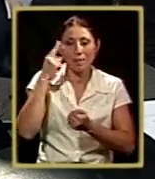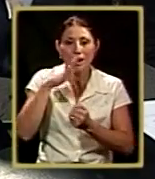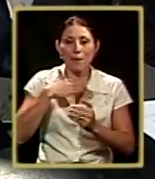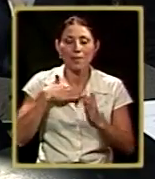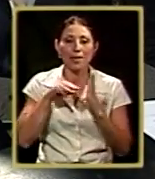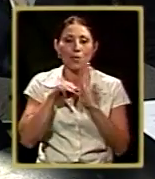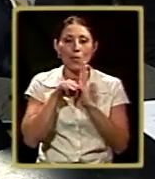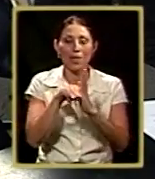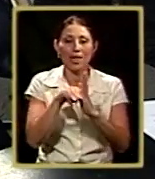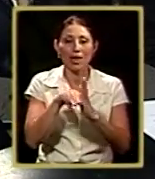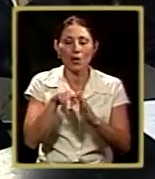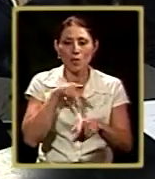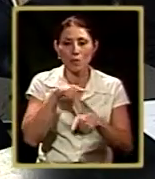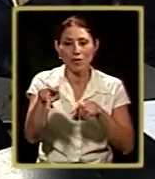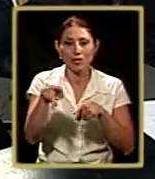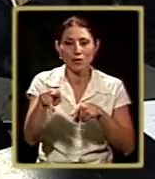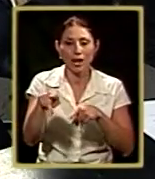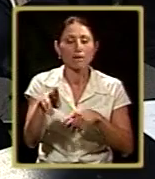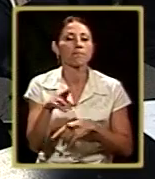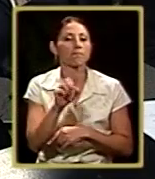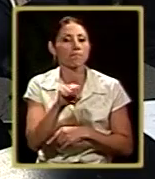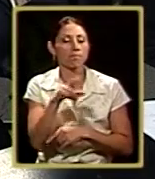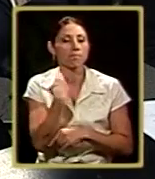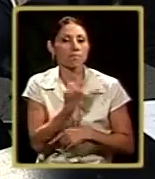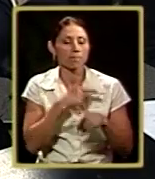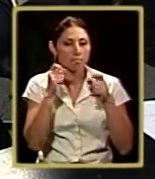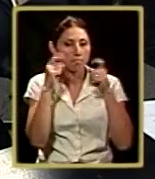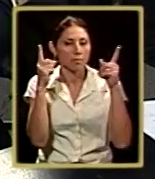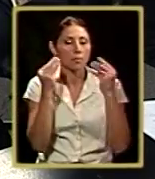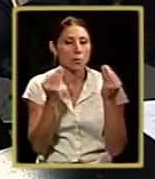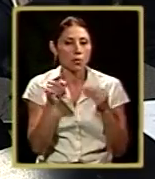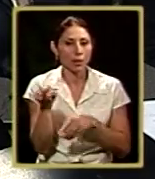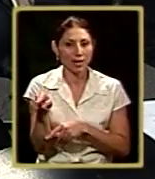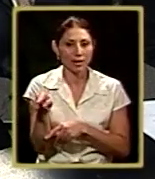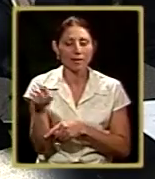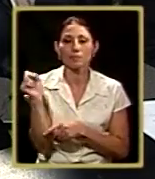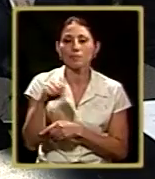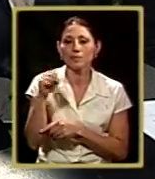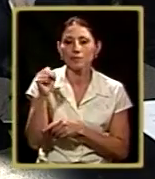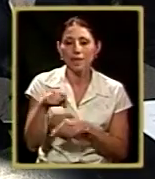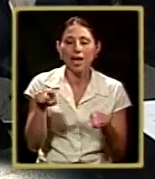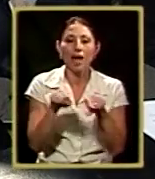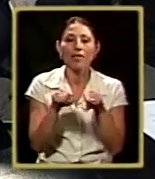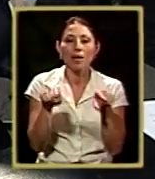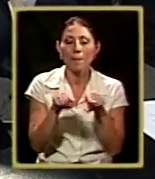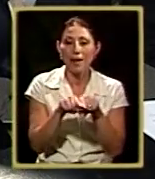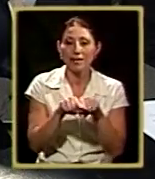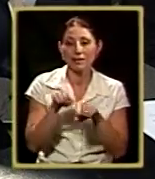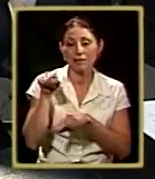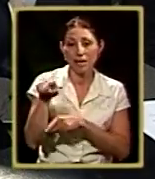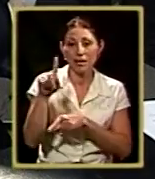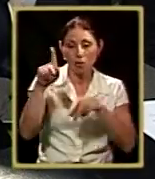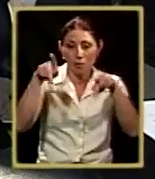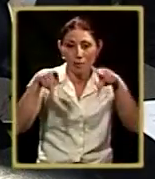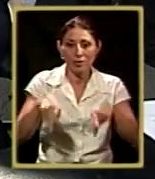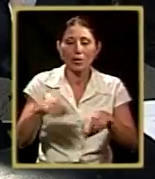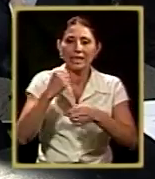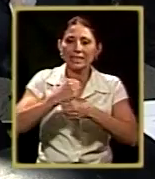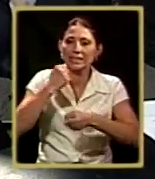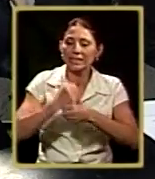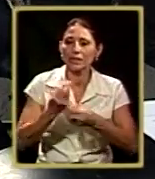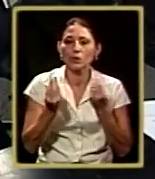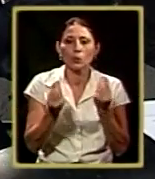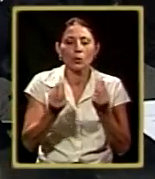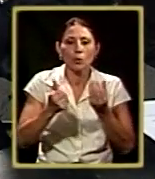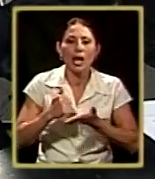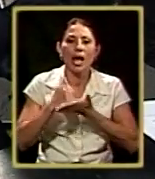de profesional. La admiramos mucho. Así es, y además Bueno, es una persona que trabaja muchísimo y que ayuda mucho